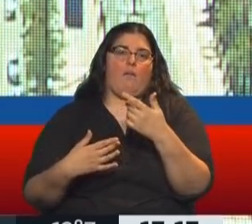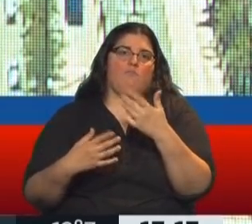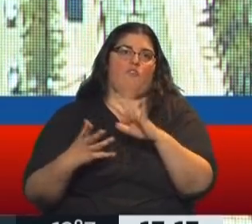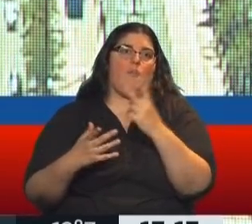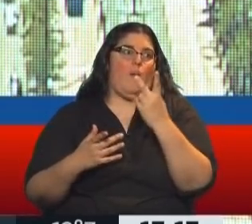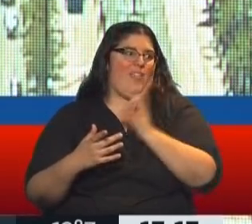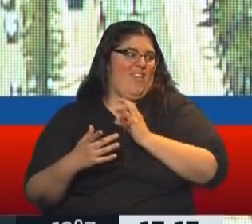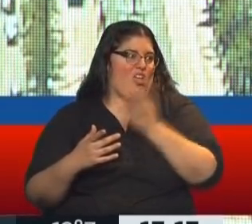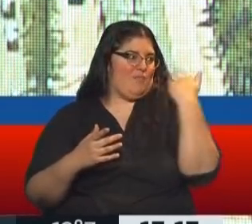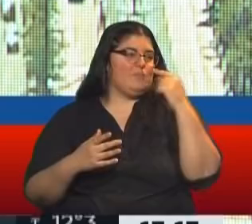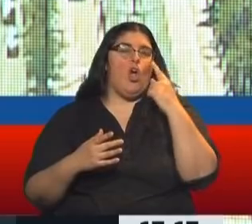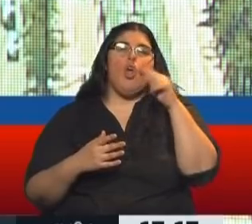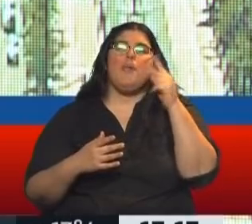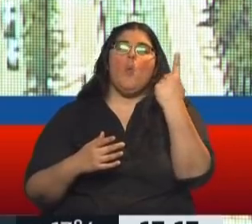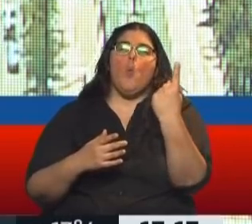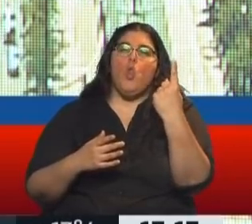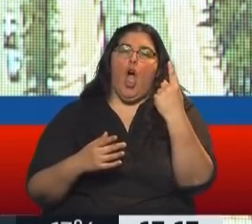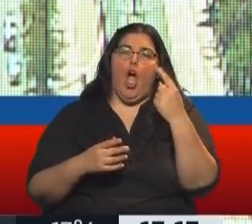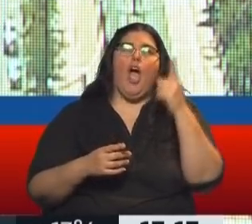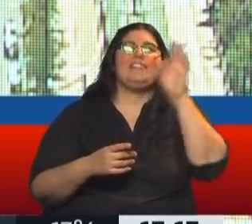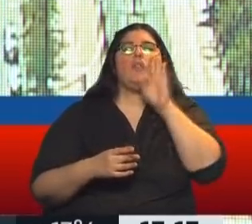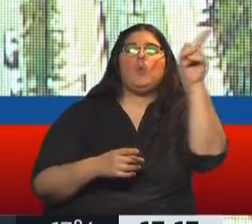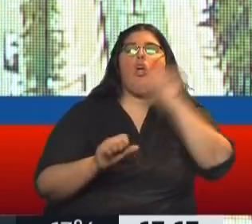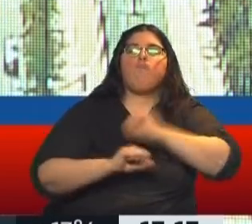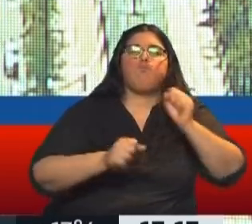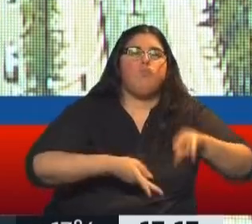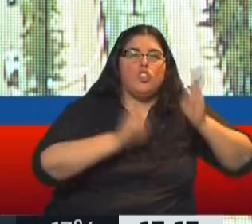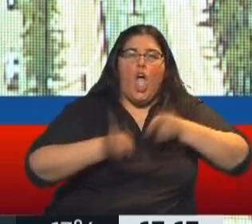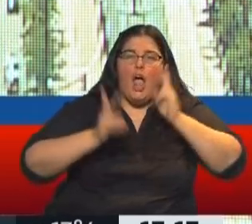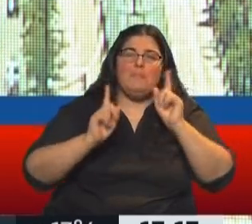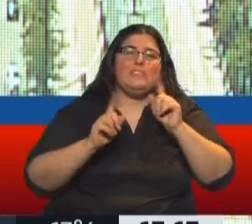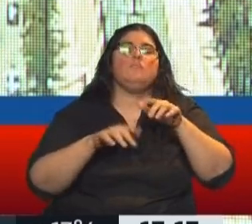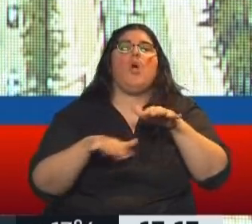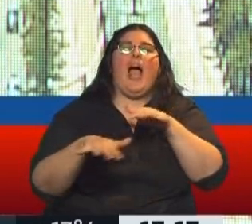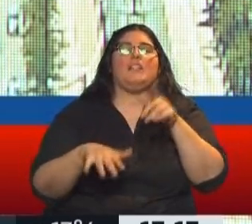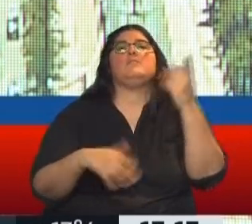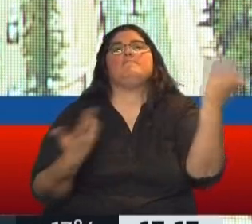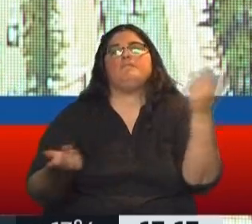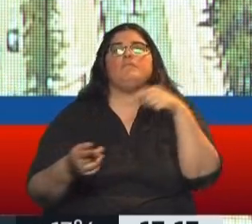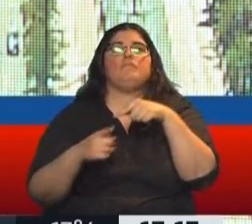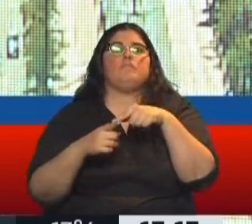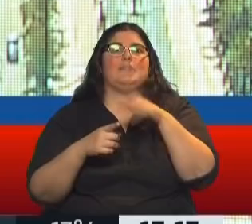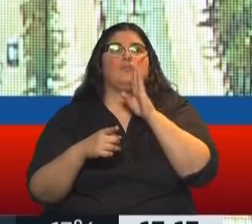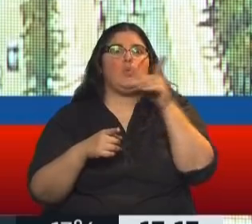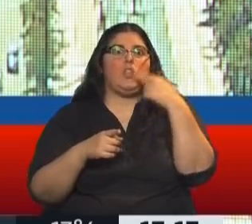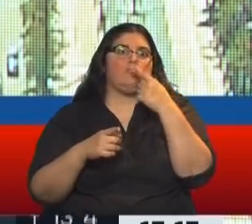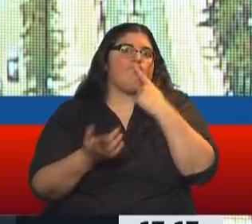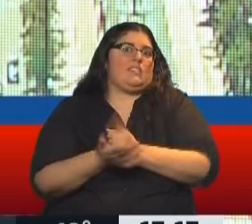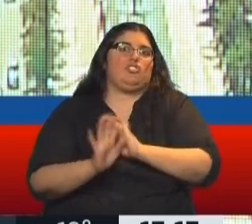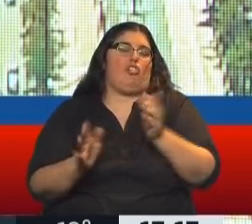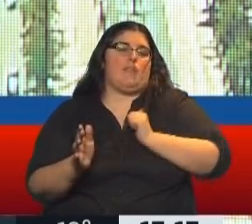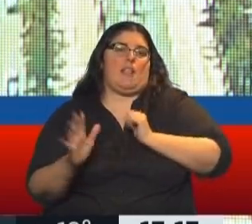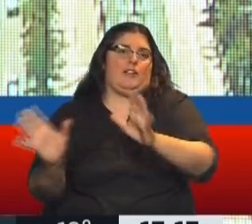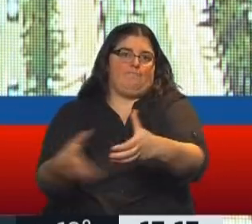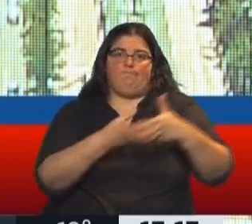del 2001. Biden confirmó que, a pesar de esto, retira todas las tropas norteamericanas y están asediando Kabul, muy cerquita